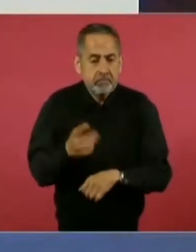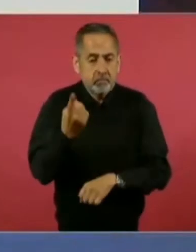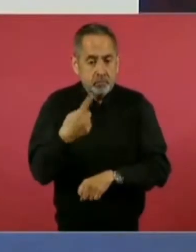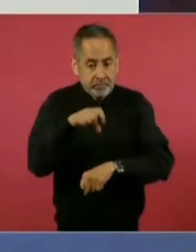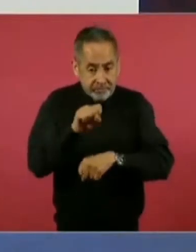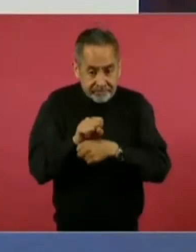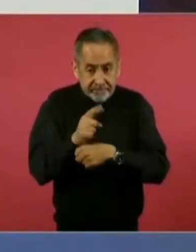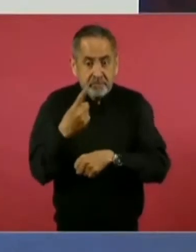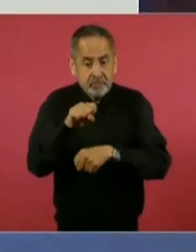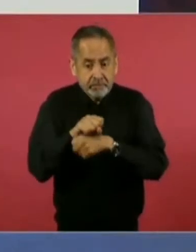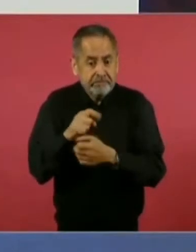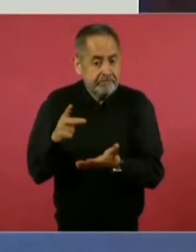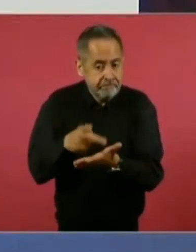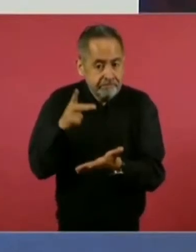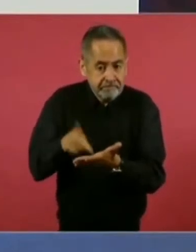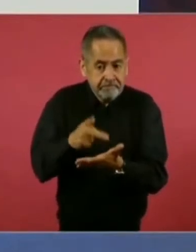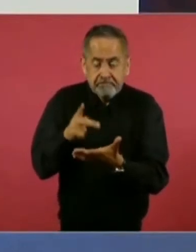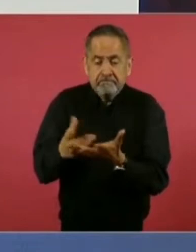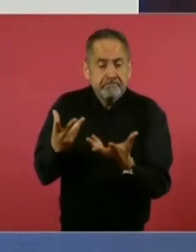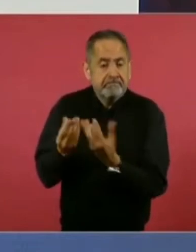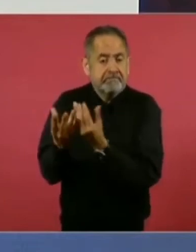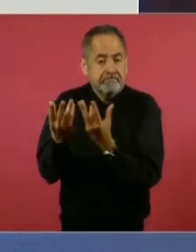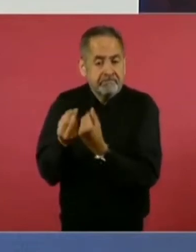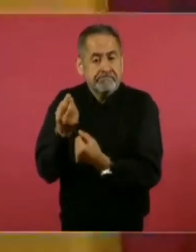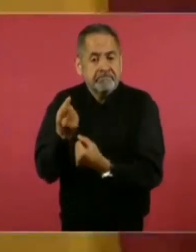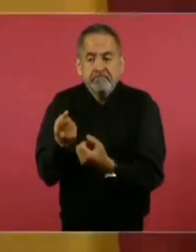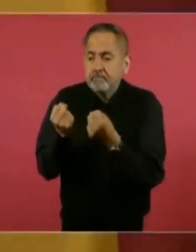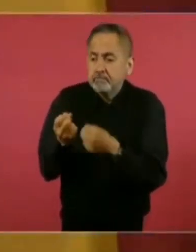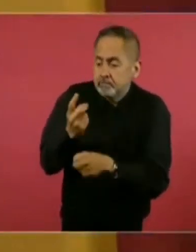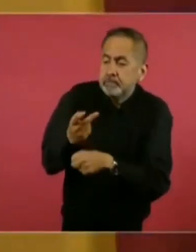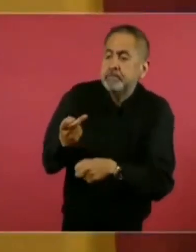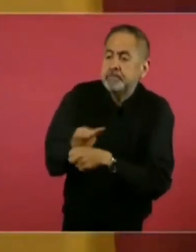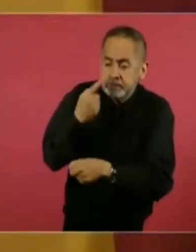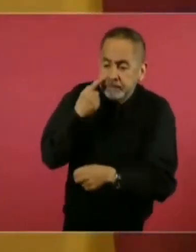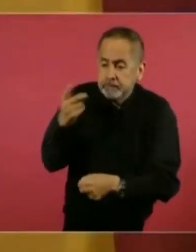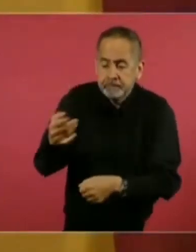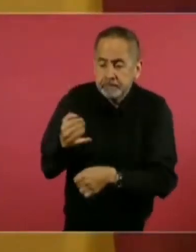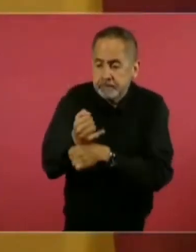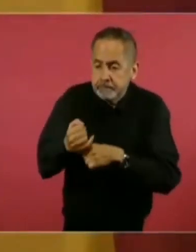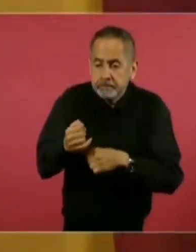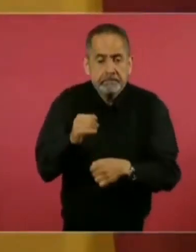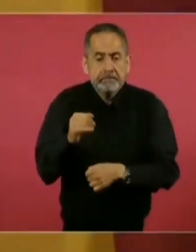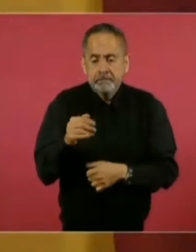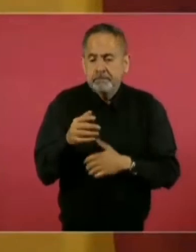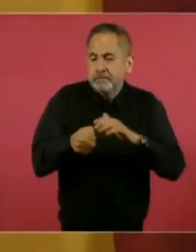me reúno con el Gabinete de Seguridad para estar pendiente de la investigación.